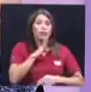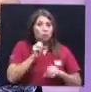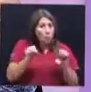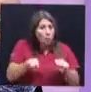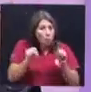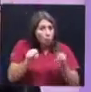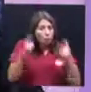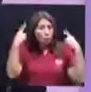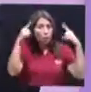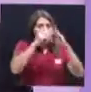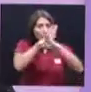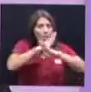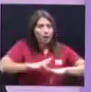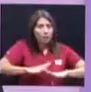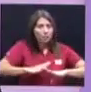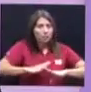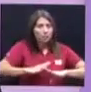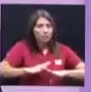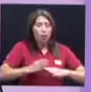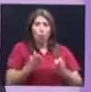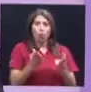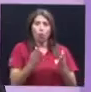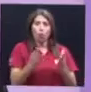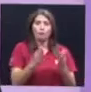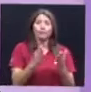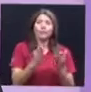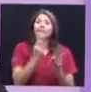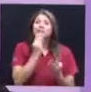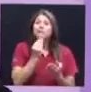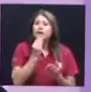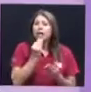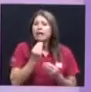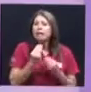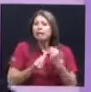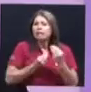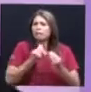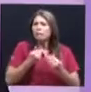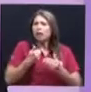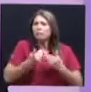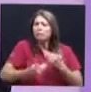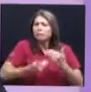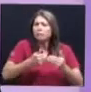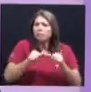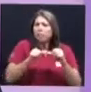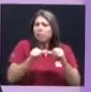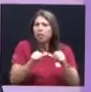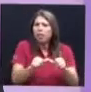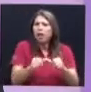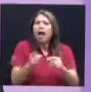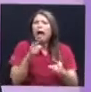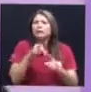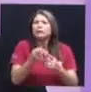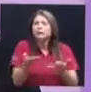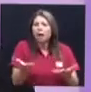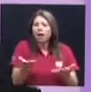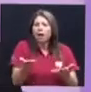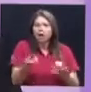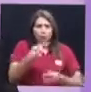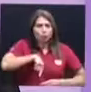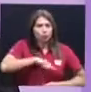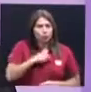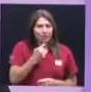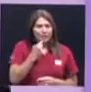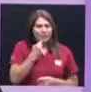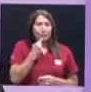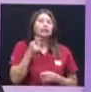y de que hasta dónde es capaz de llegar a Israel o el estado Israel israelita en este conflicto que decíamos que está buscando